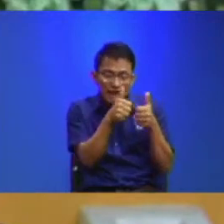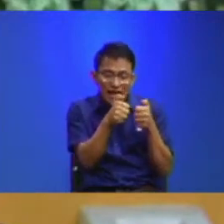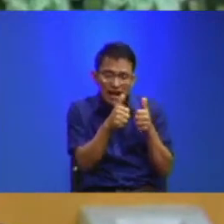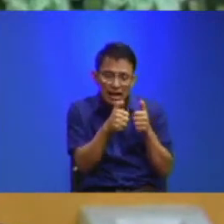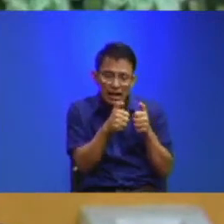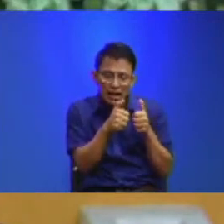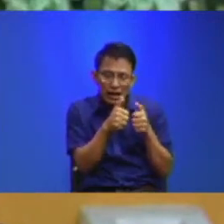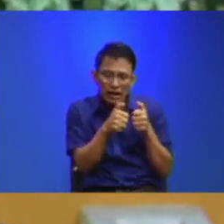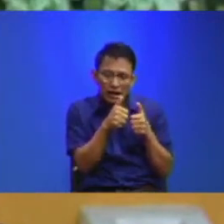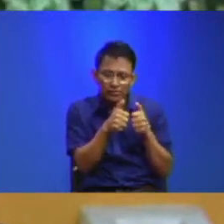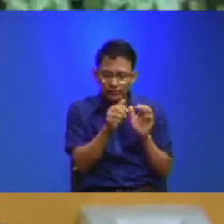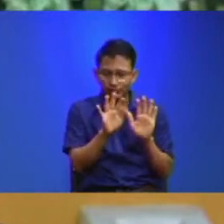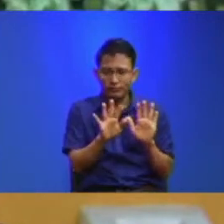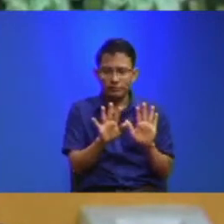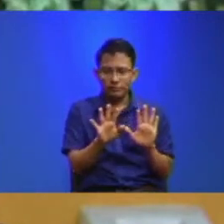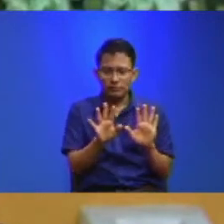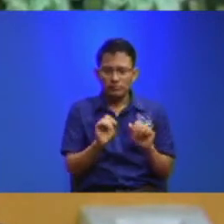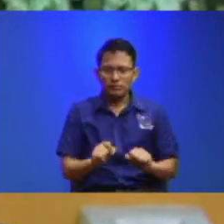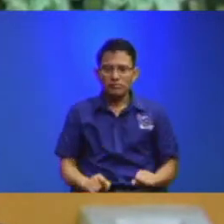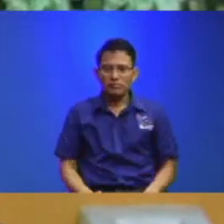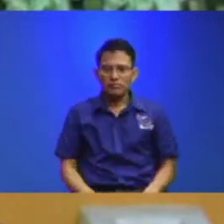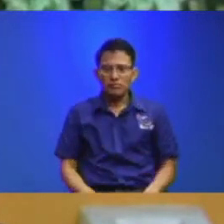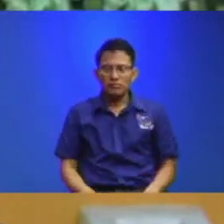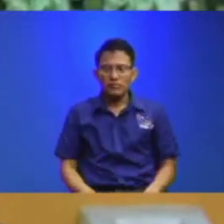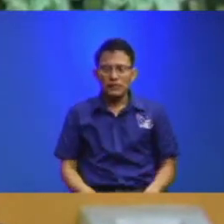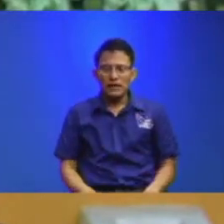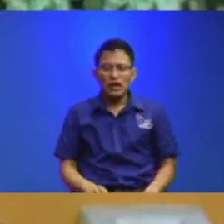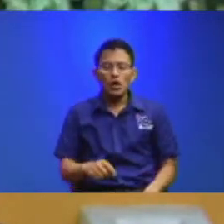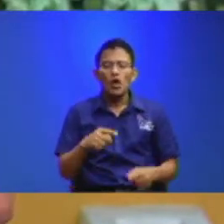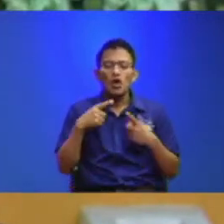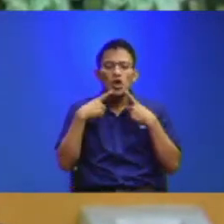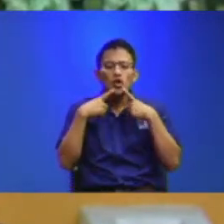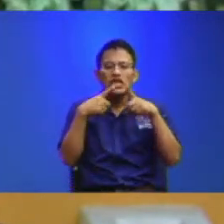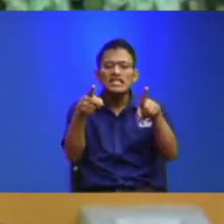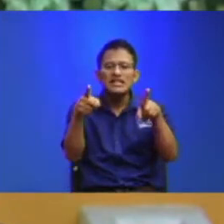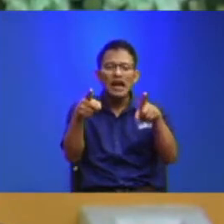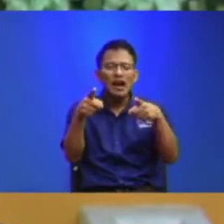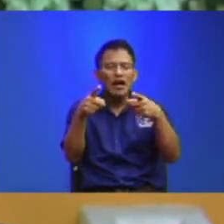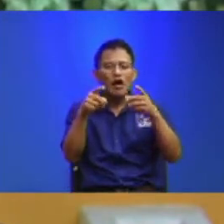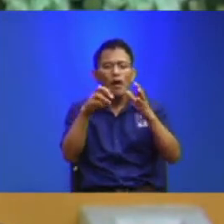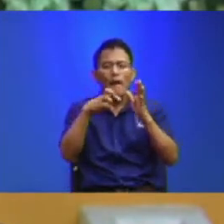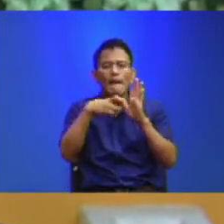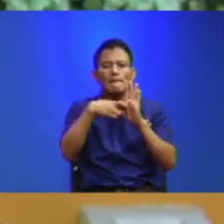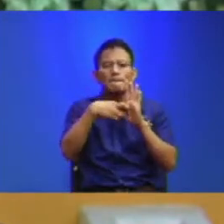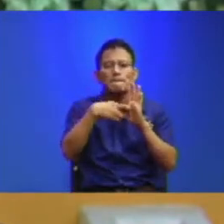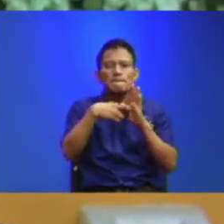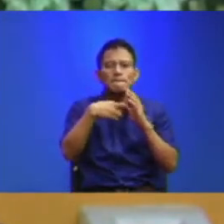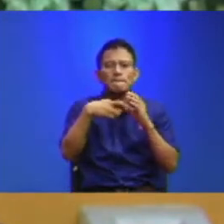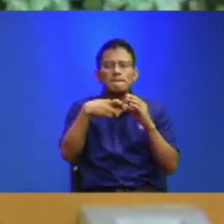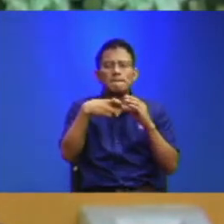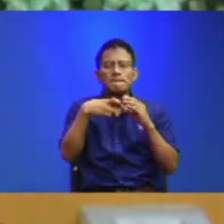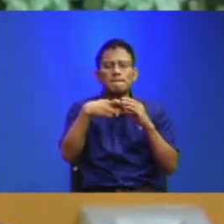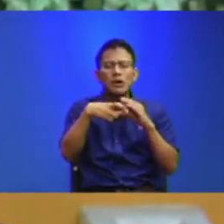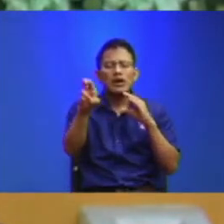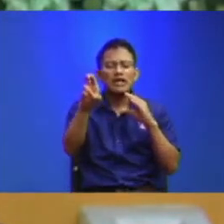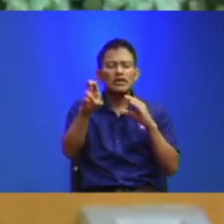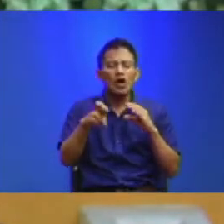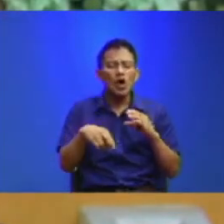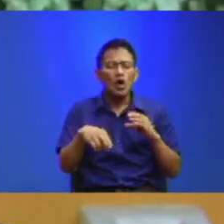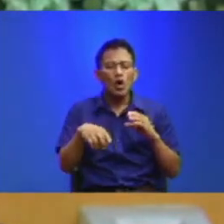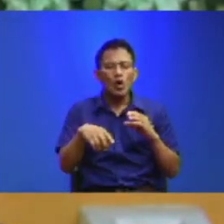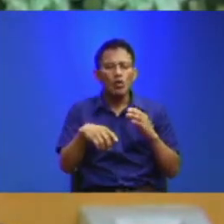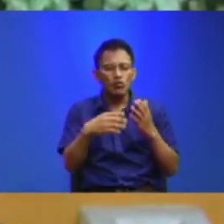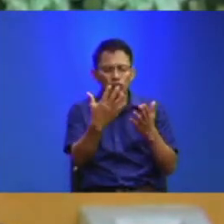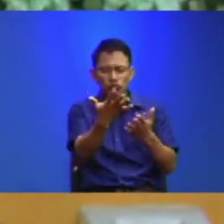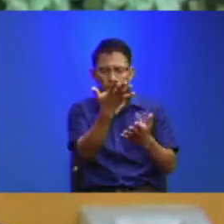Digamos, dicen una, afirman una situación y entonces por no entrar en contienda, sí, amén, aleluya, pero no